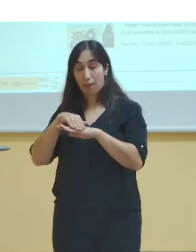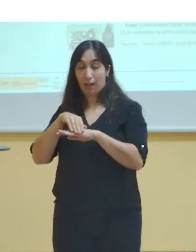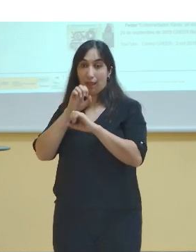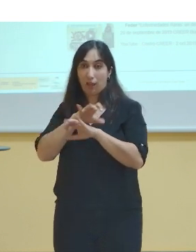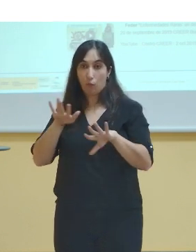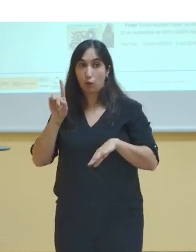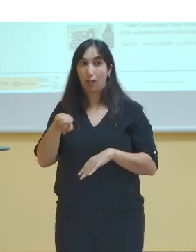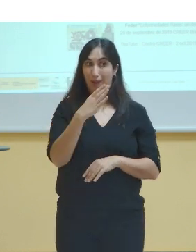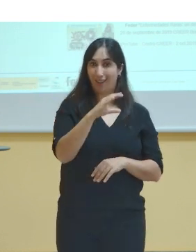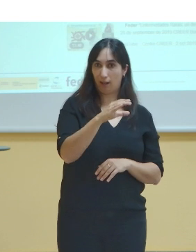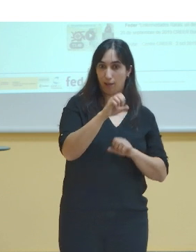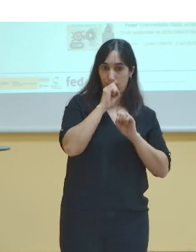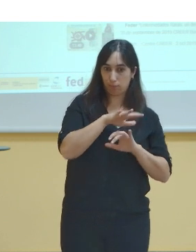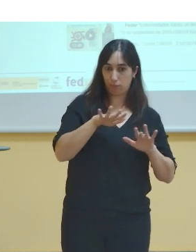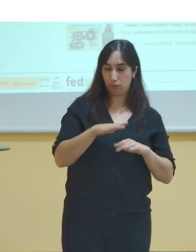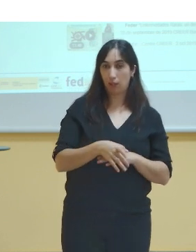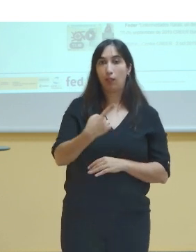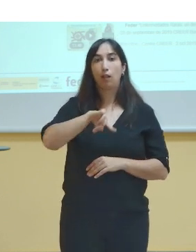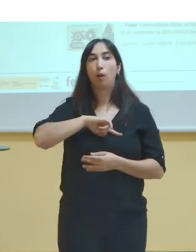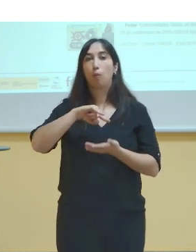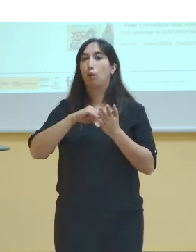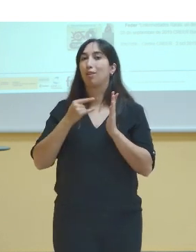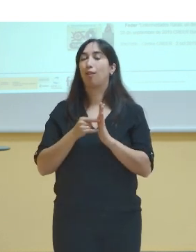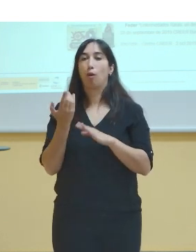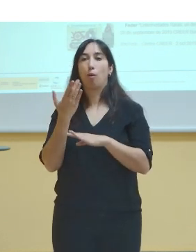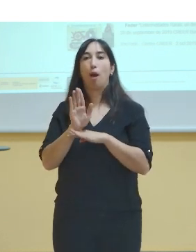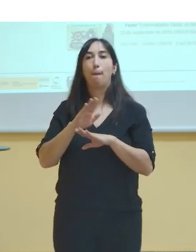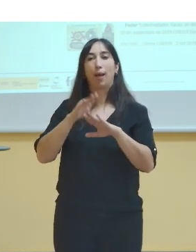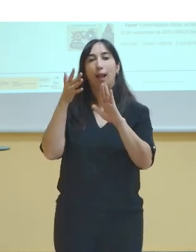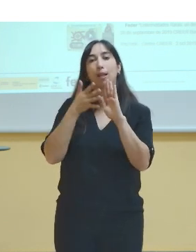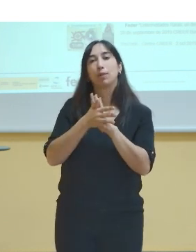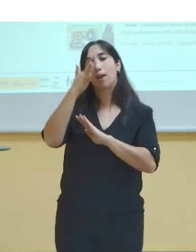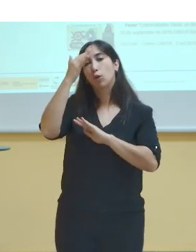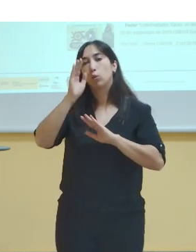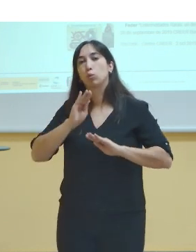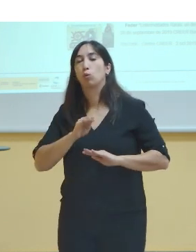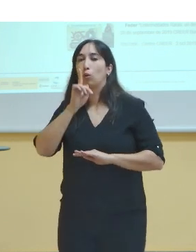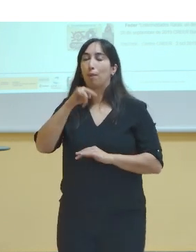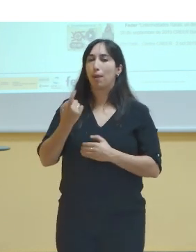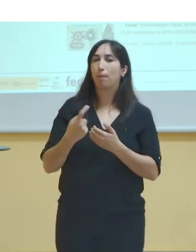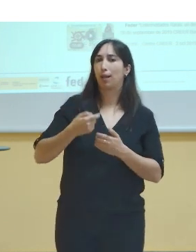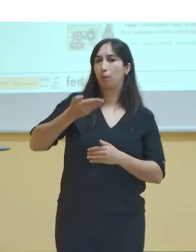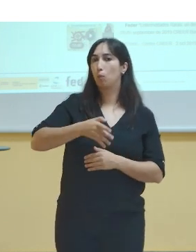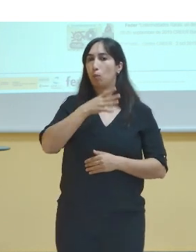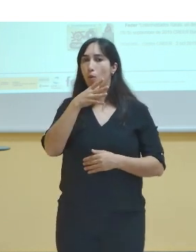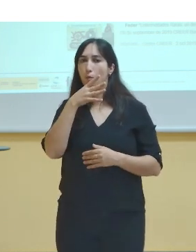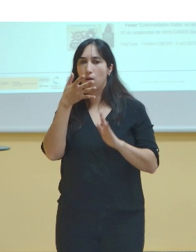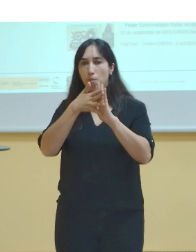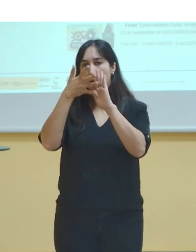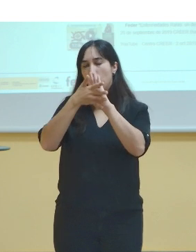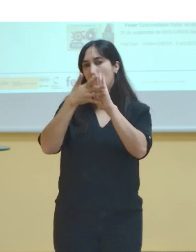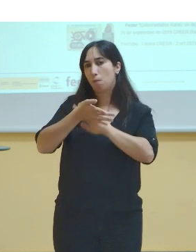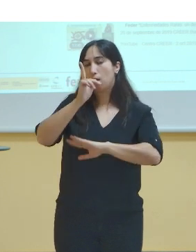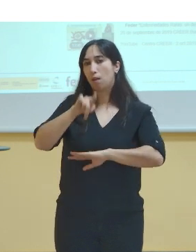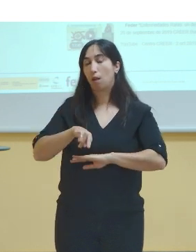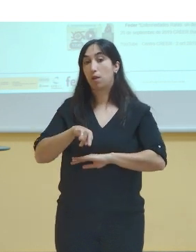desde CREER. Nosotros presentábamos el proyecto, queríamos explicar cuál era su filosofía, la importancia de participar en él. También